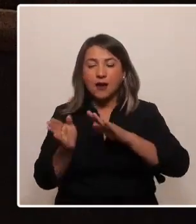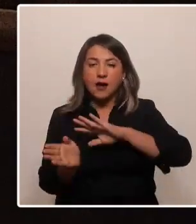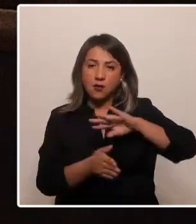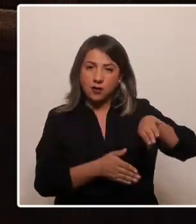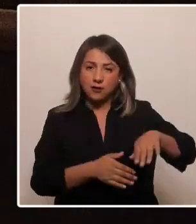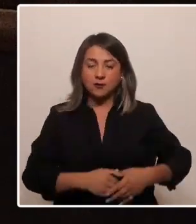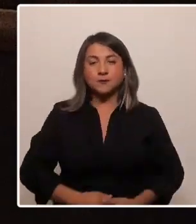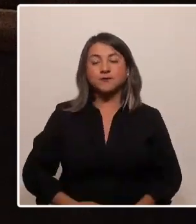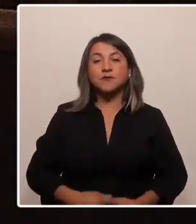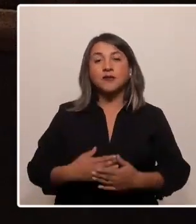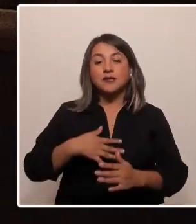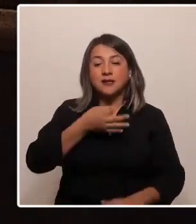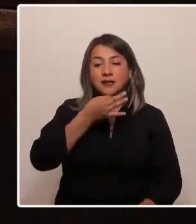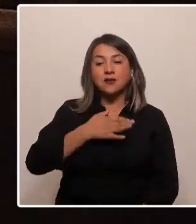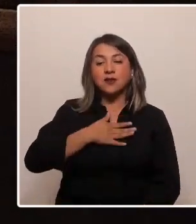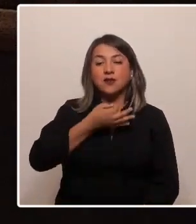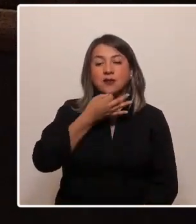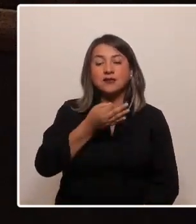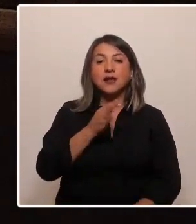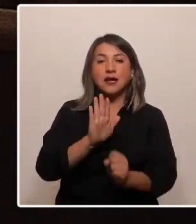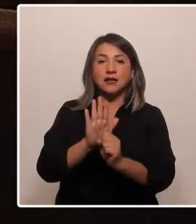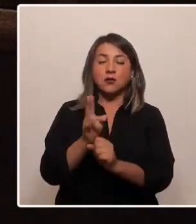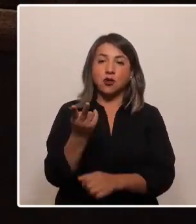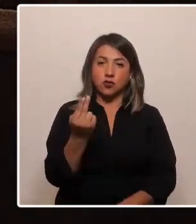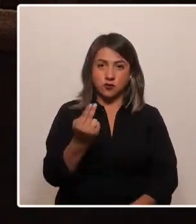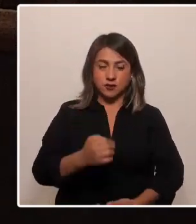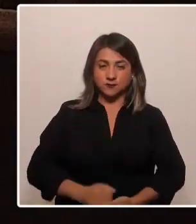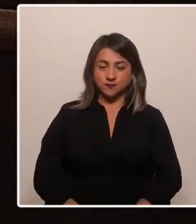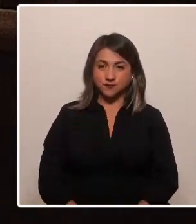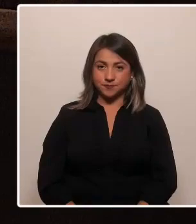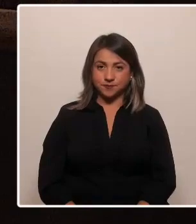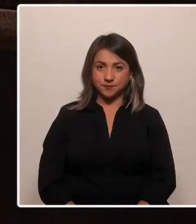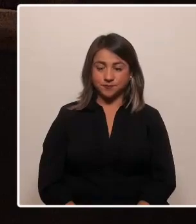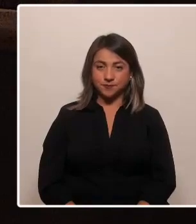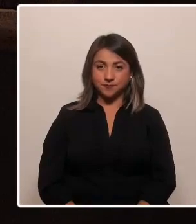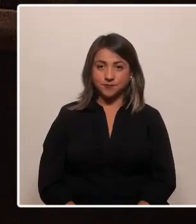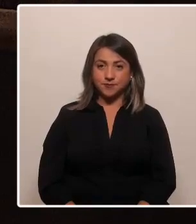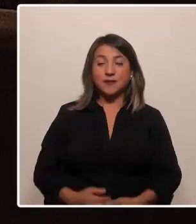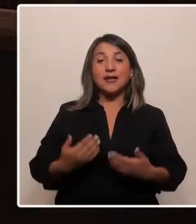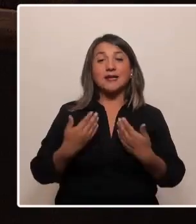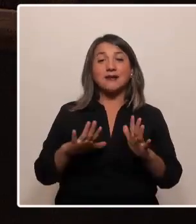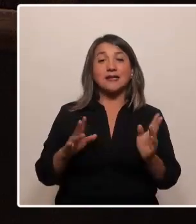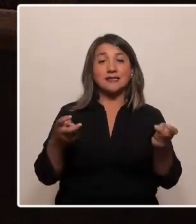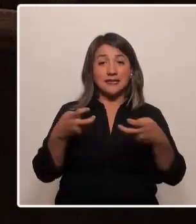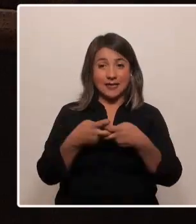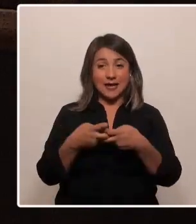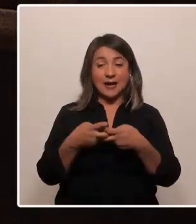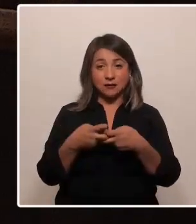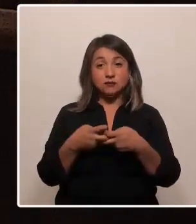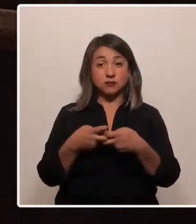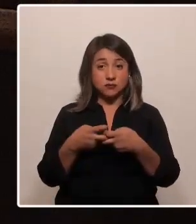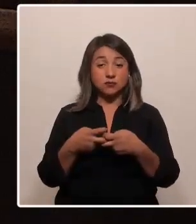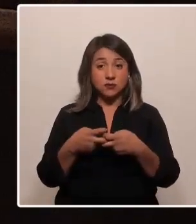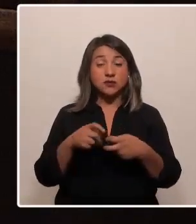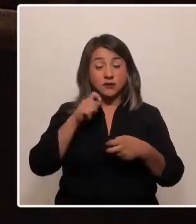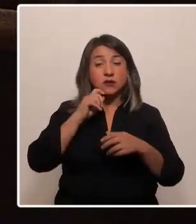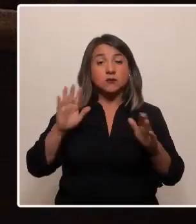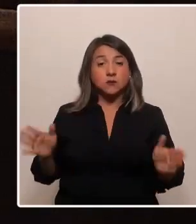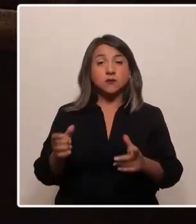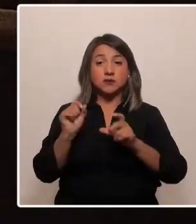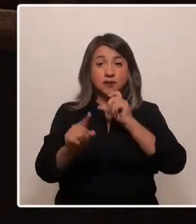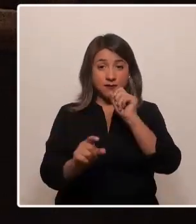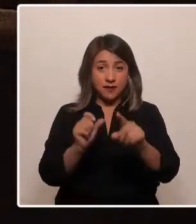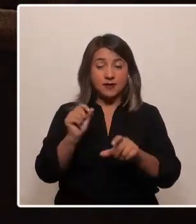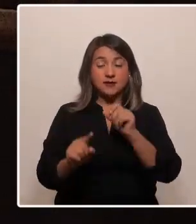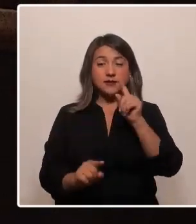A lo nuestro. Como dije, me quiero referir al artículo 12. La libertad sindical supone el reconocimiento, promoción y defensa de